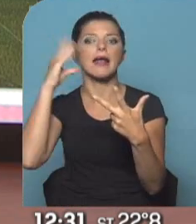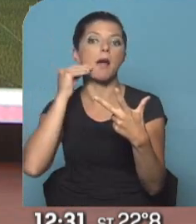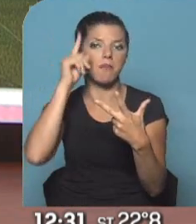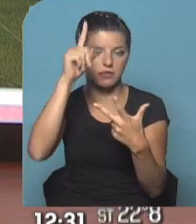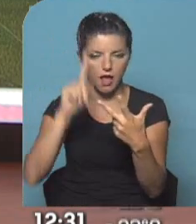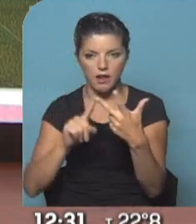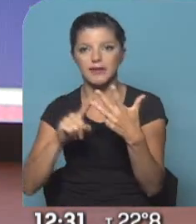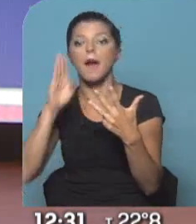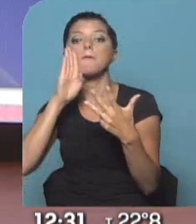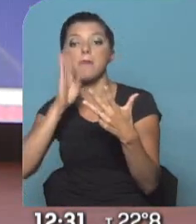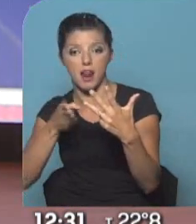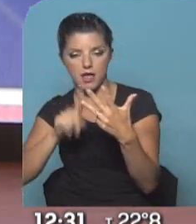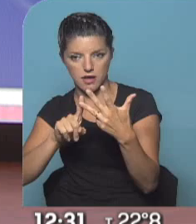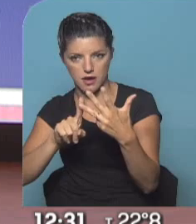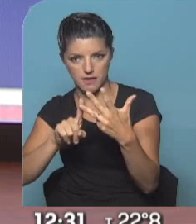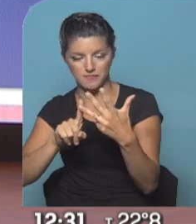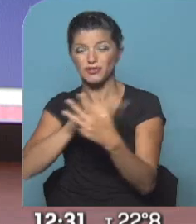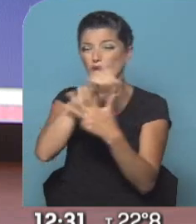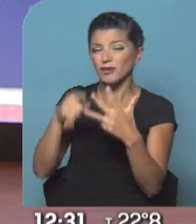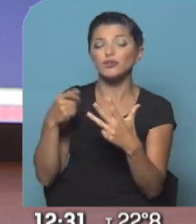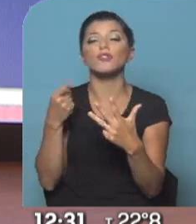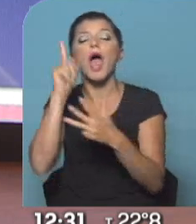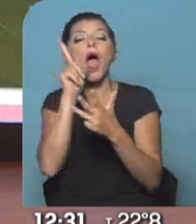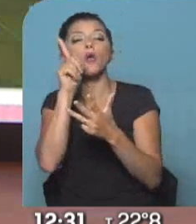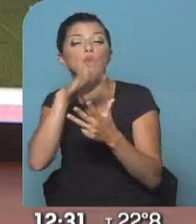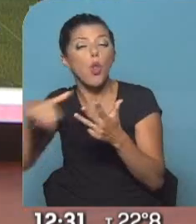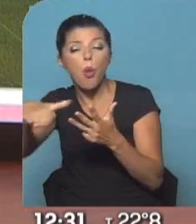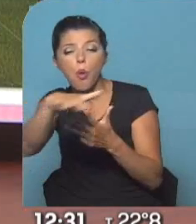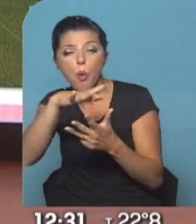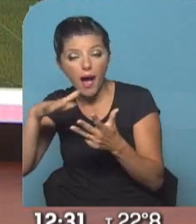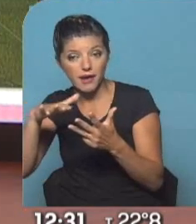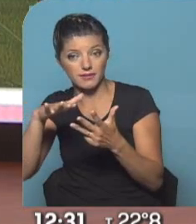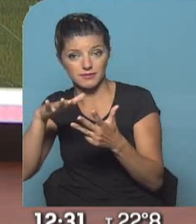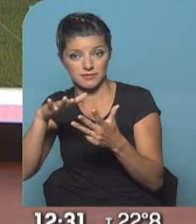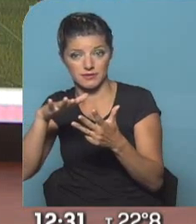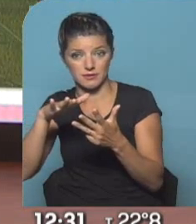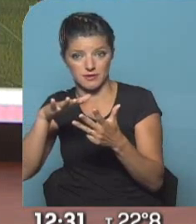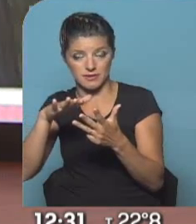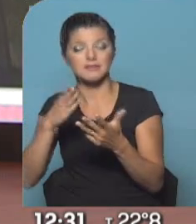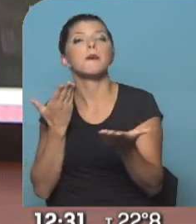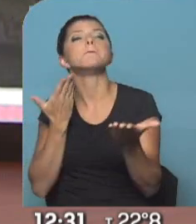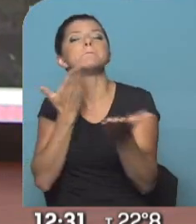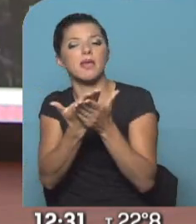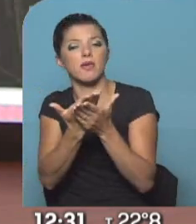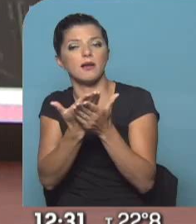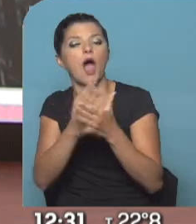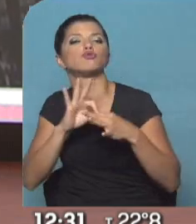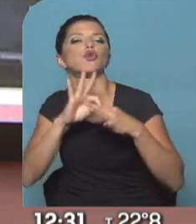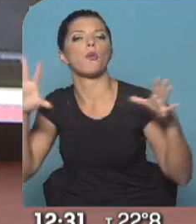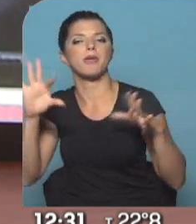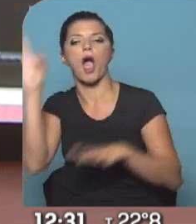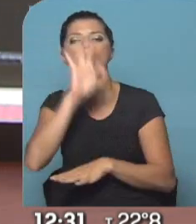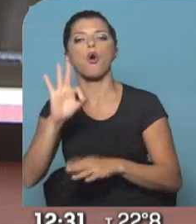Bretaña, en Bélgica. Hay reclamos de algunos sectores dentro del Estado-Nación que piden por más autonomía o incluso